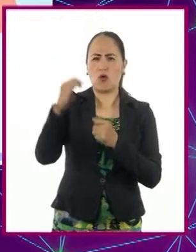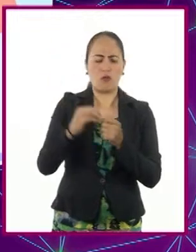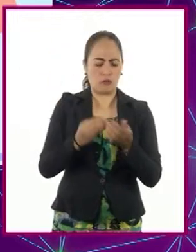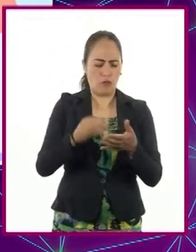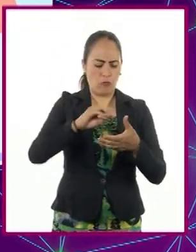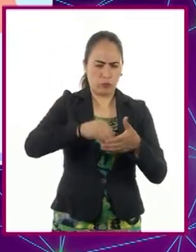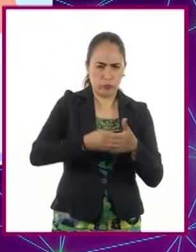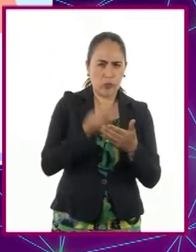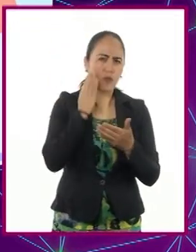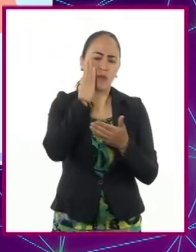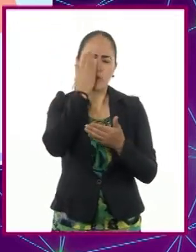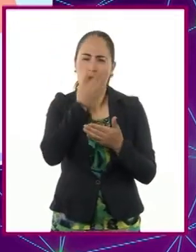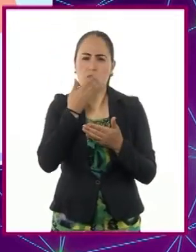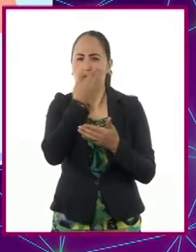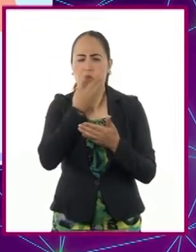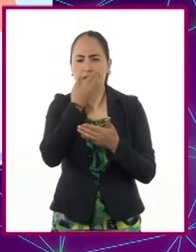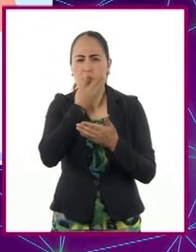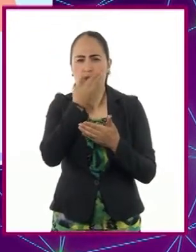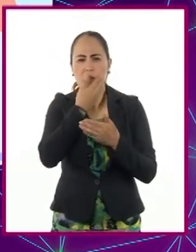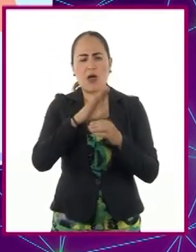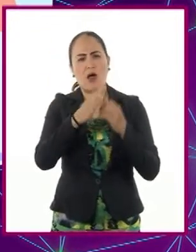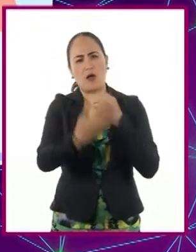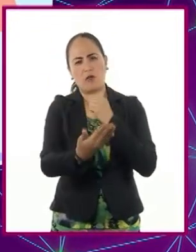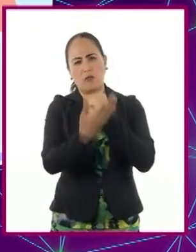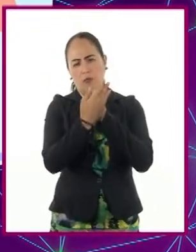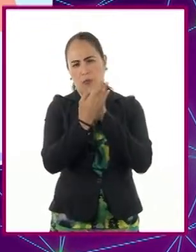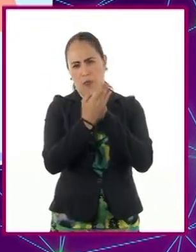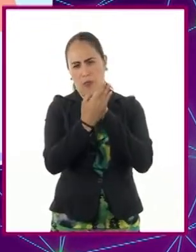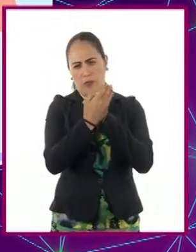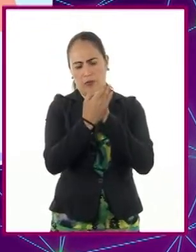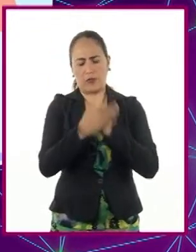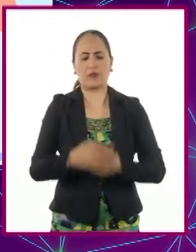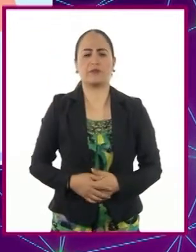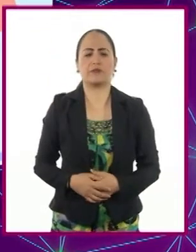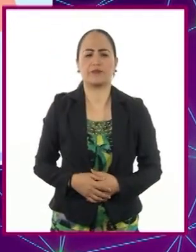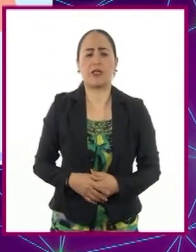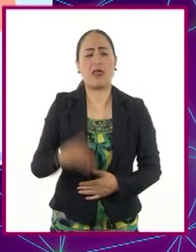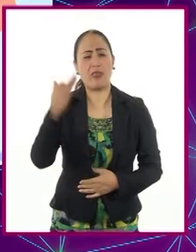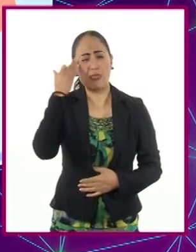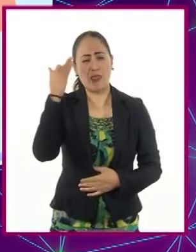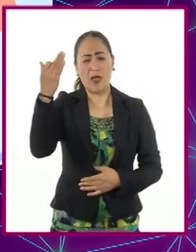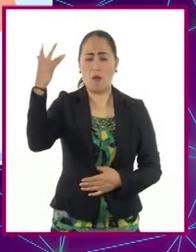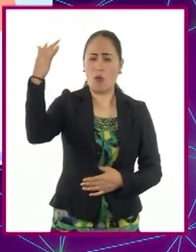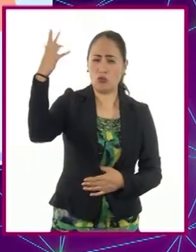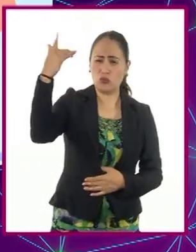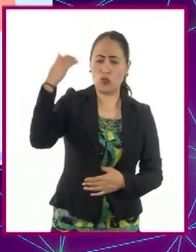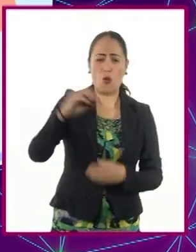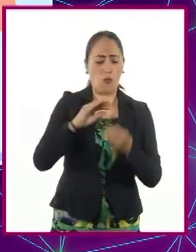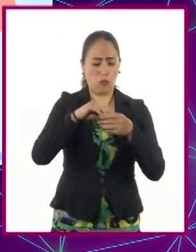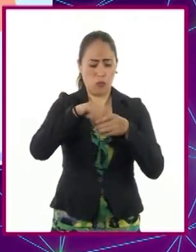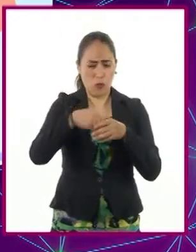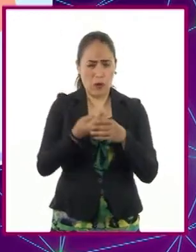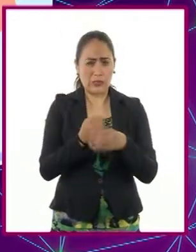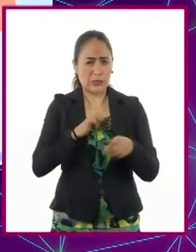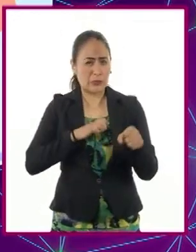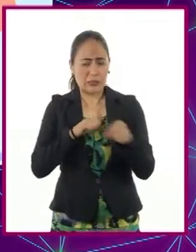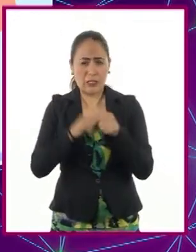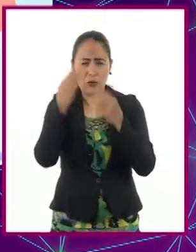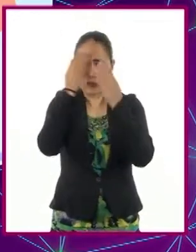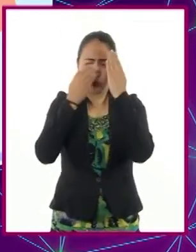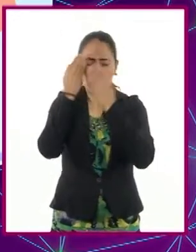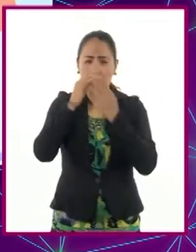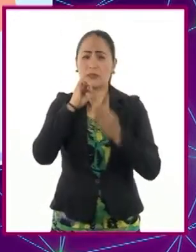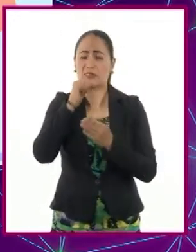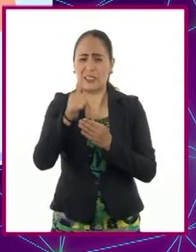los cuales reciben la radiación generada por el sol. La exposición prolongada a la radiación solar sin protección puede provocar quemaduras